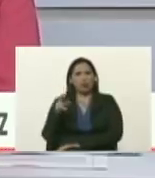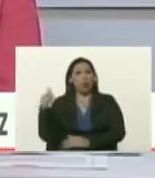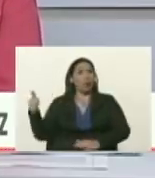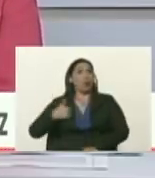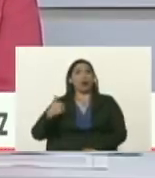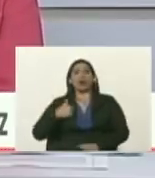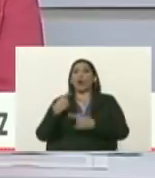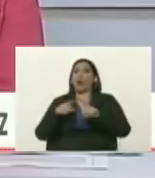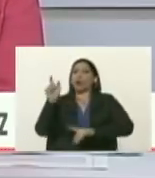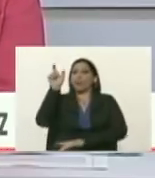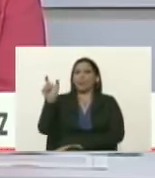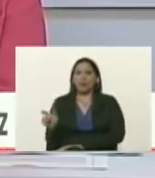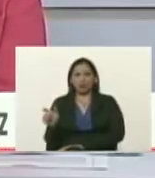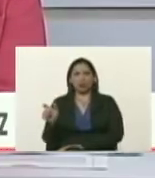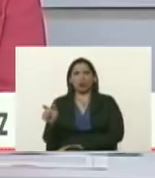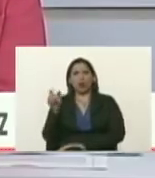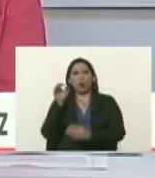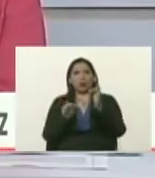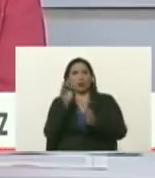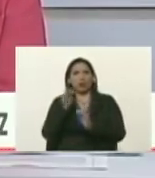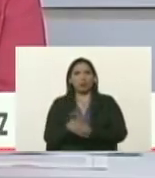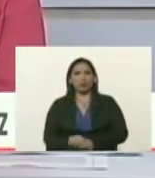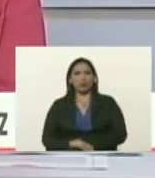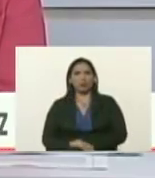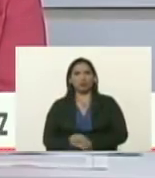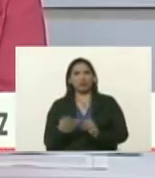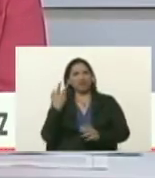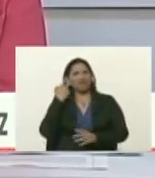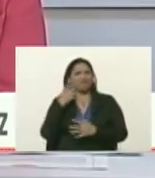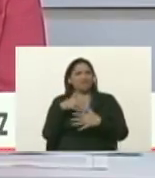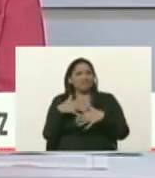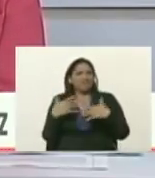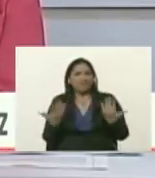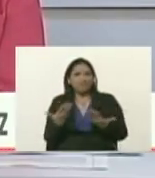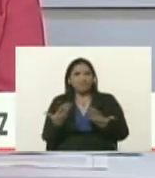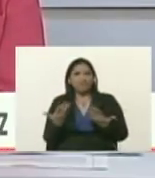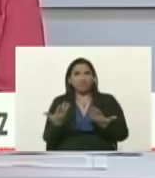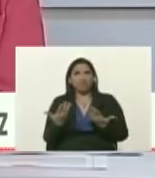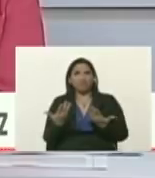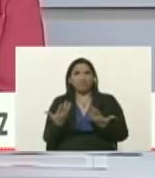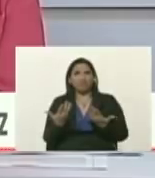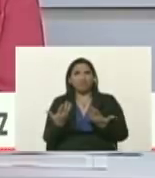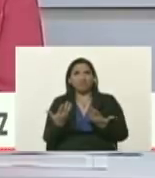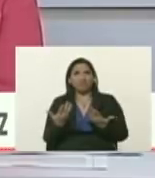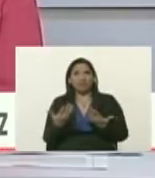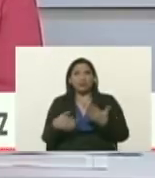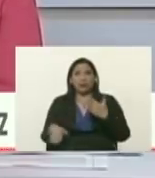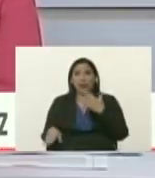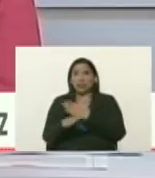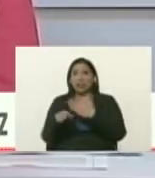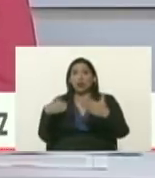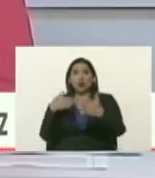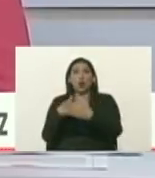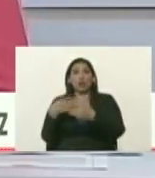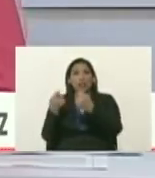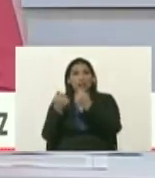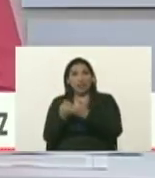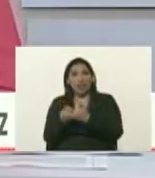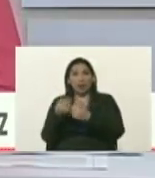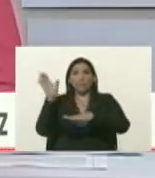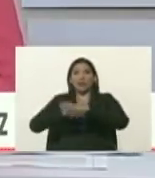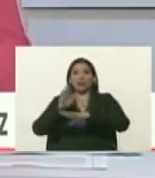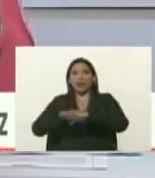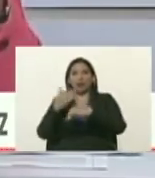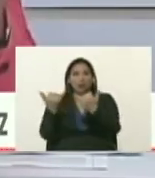cualquier otra persona jurídica. ¿Para qué? Para ir contra los activos, que es lo que está ocurriendo en este